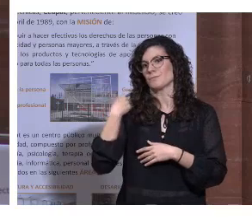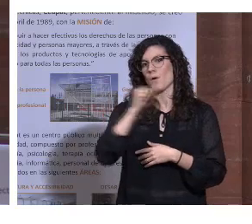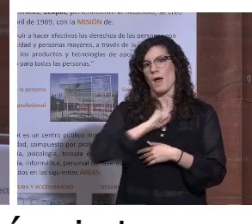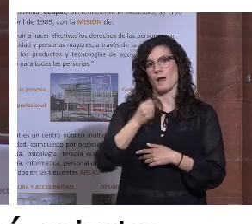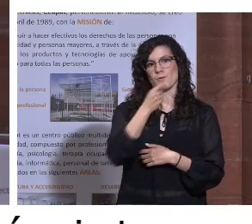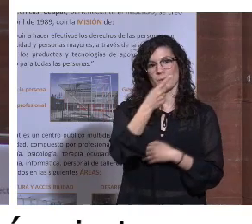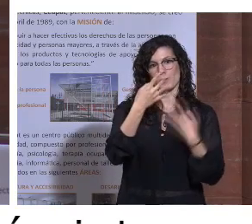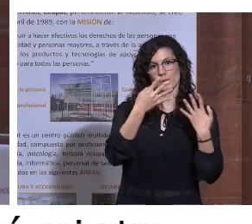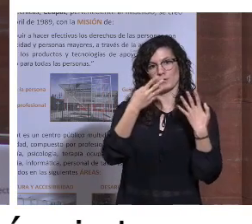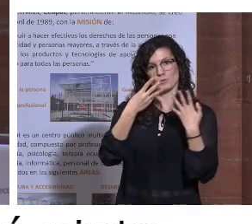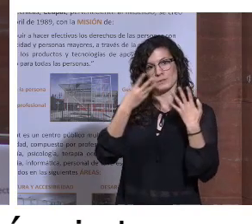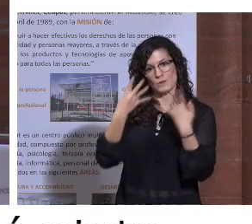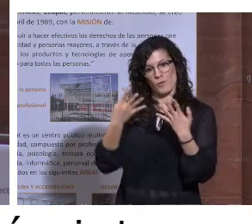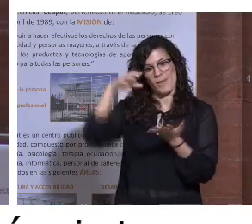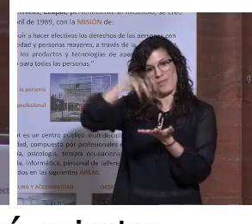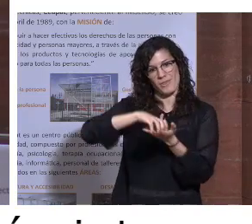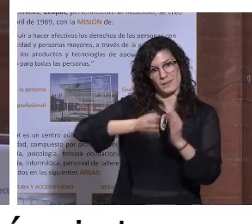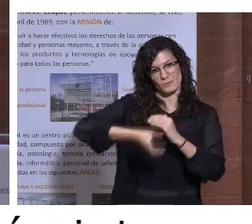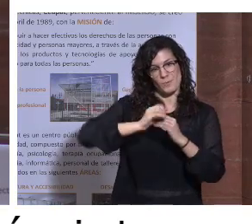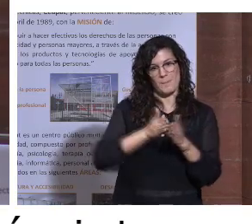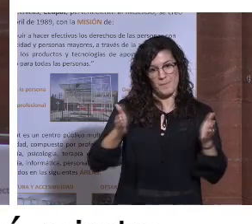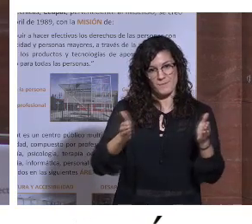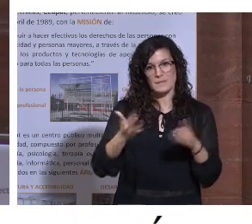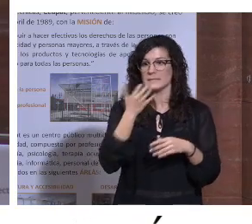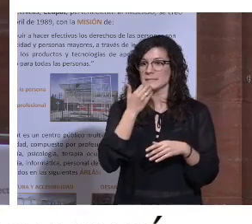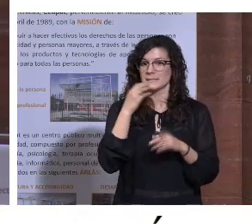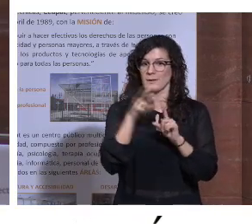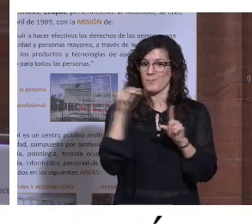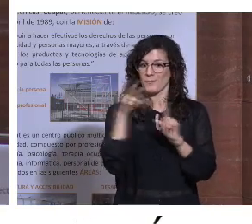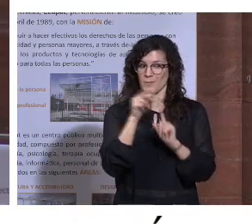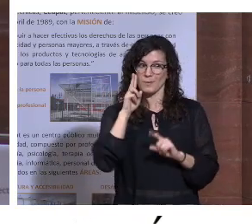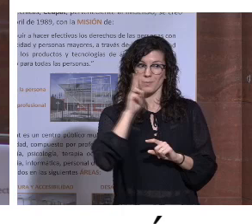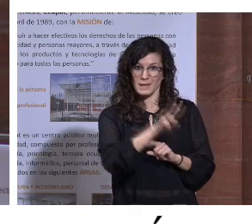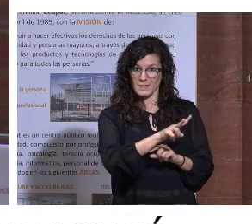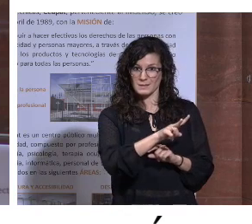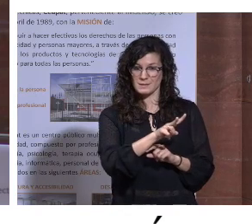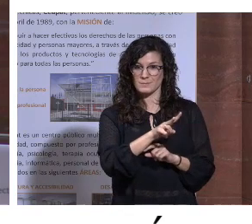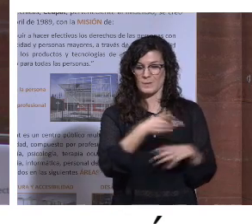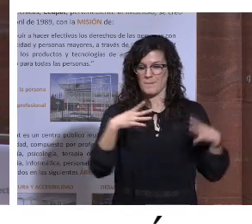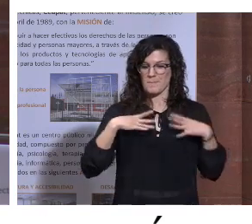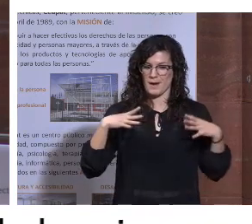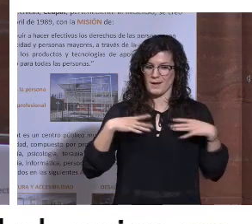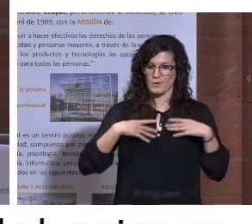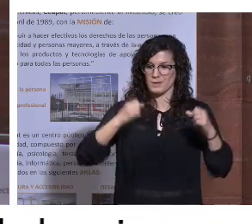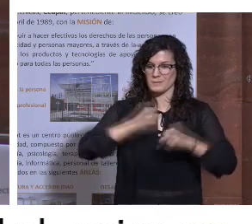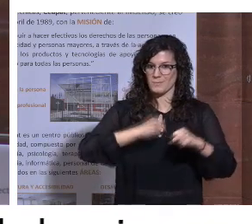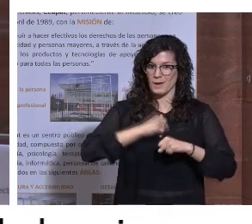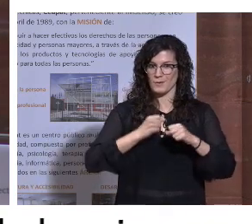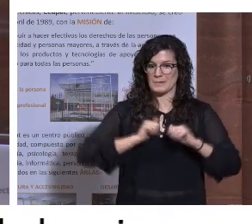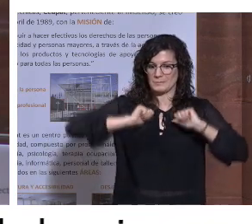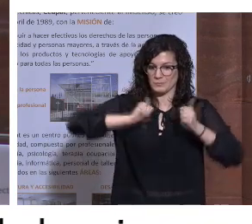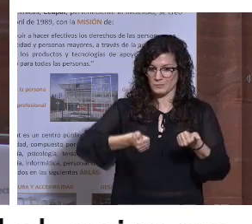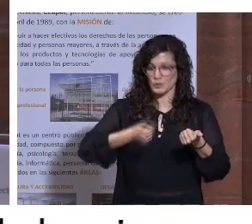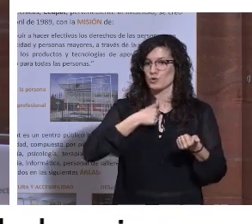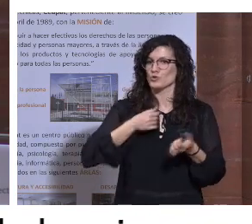cuando se inauguró este centro, si vierais un vídeo del primer año de vacaciones de los mayores, yo se lo cuento siempre a los